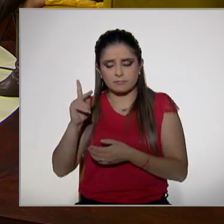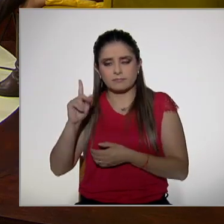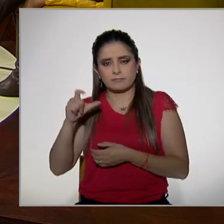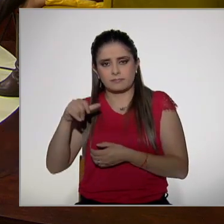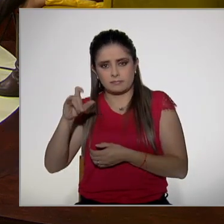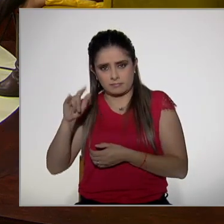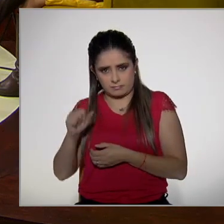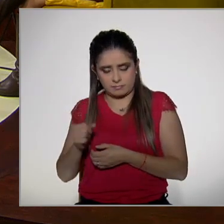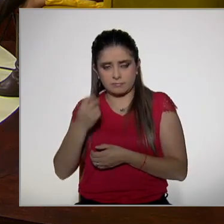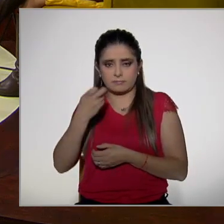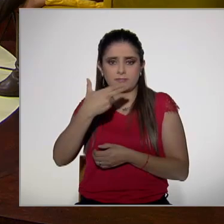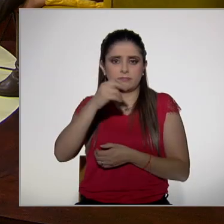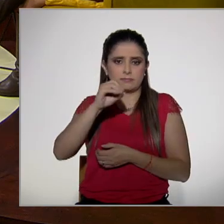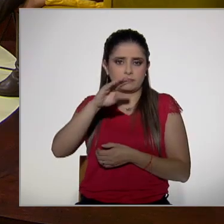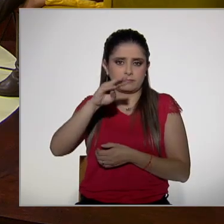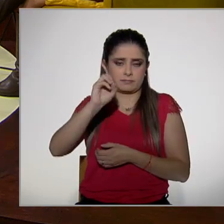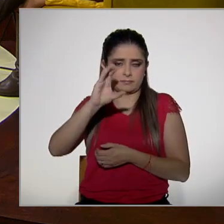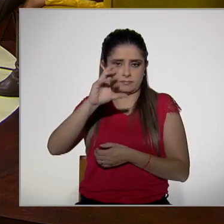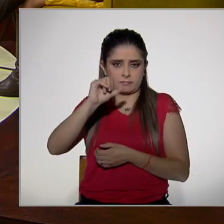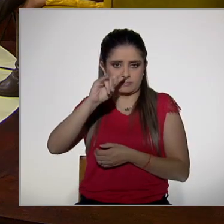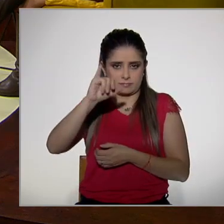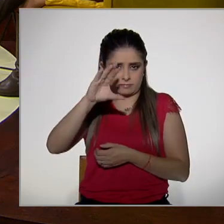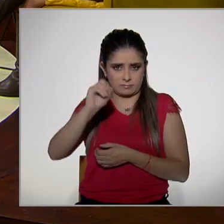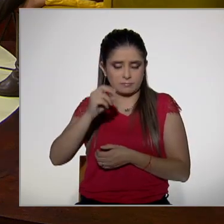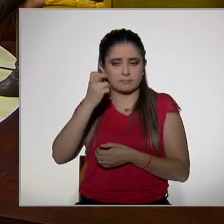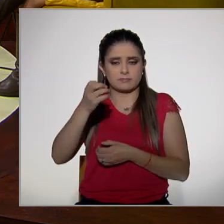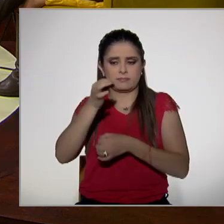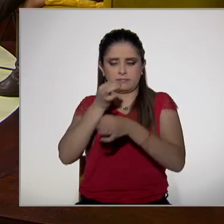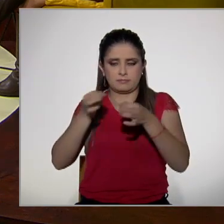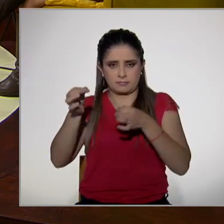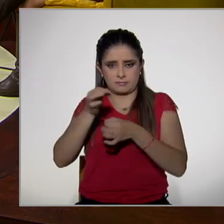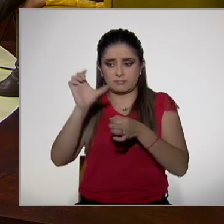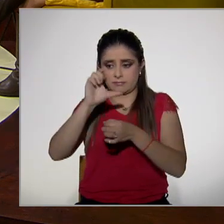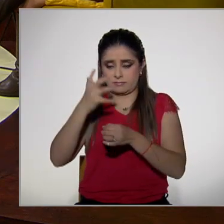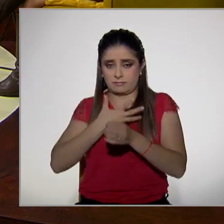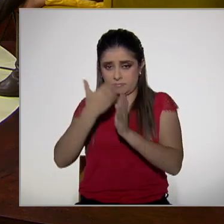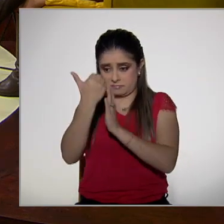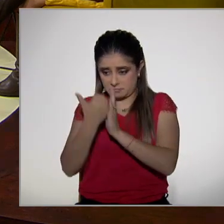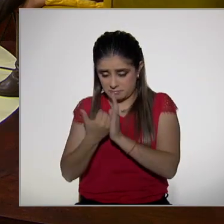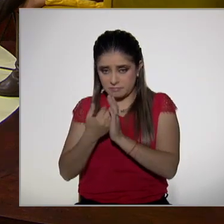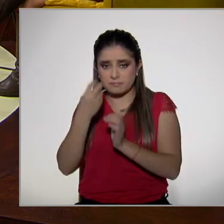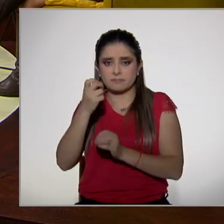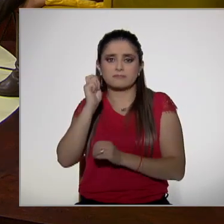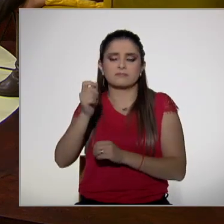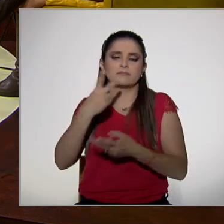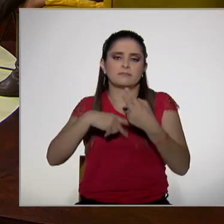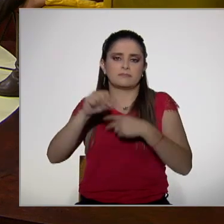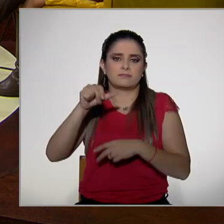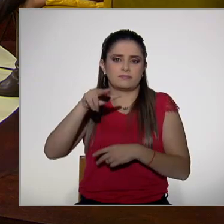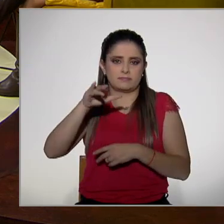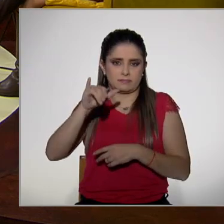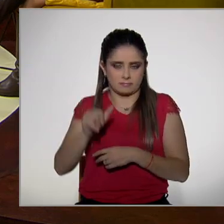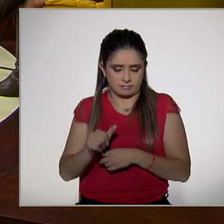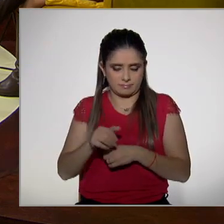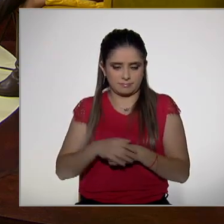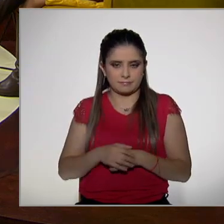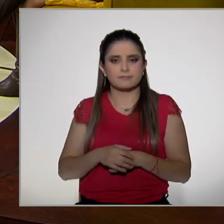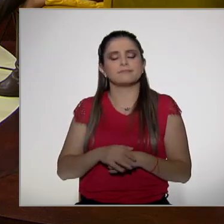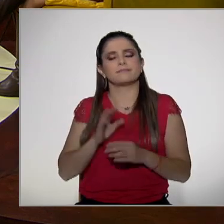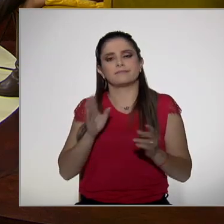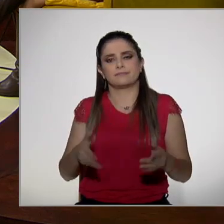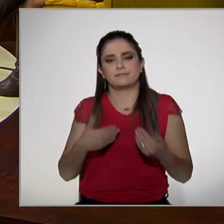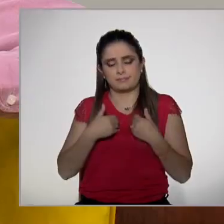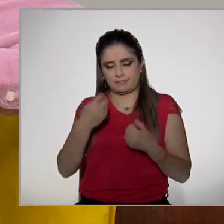hemoglobina el hematocrito y la cantidad de eritrocitos cuando están disminuidos nos hablan de anemia entonces básicamente tenemos ahí